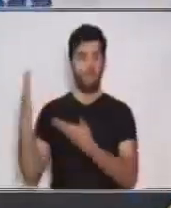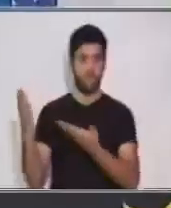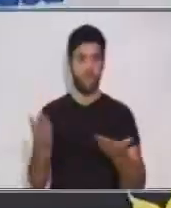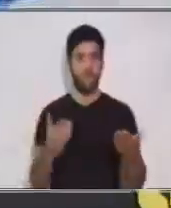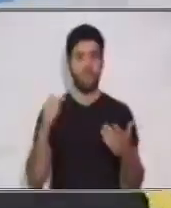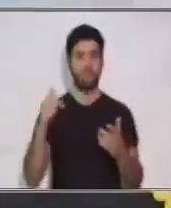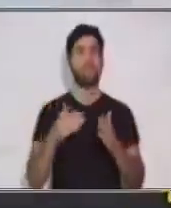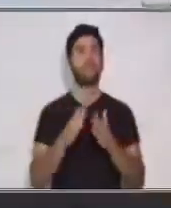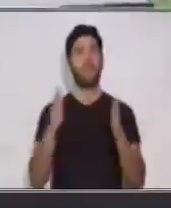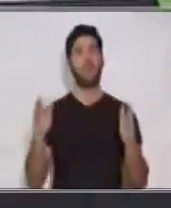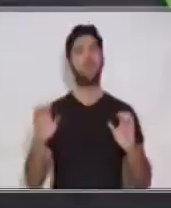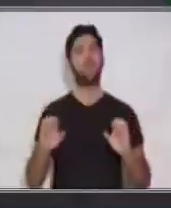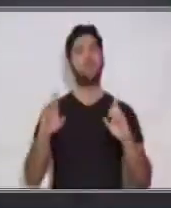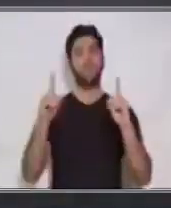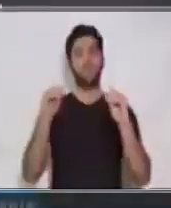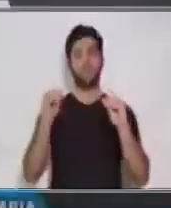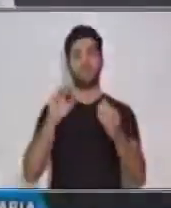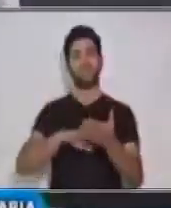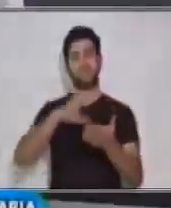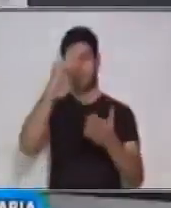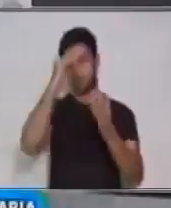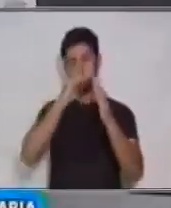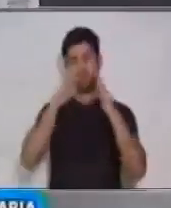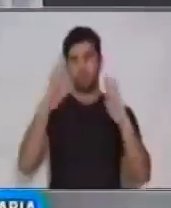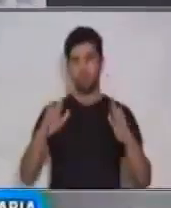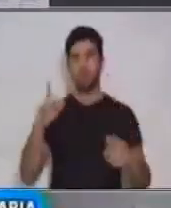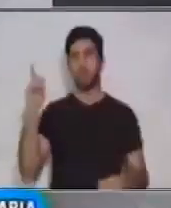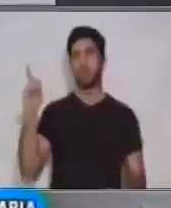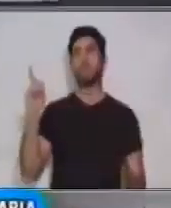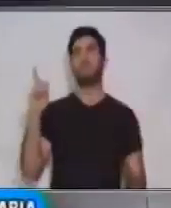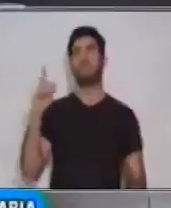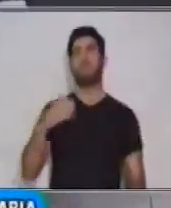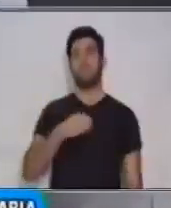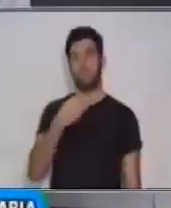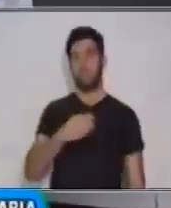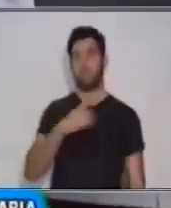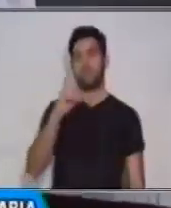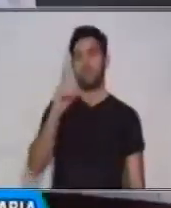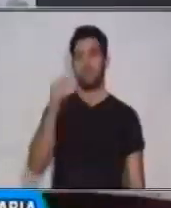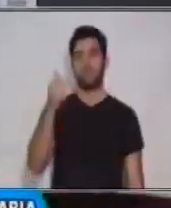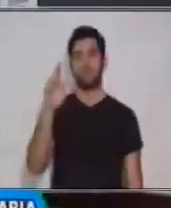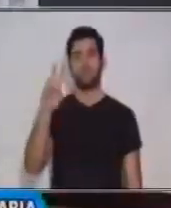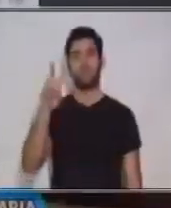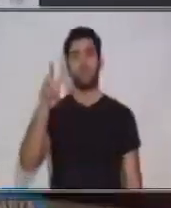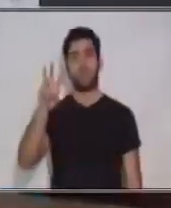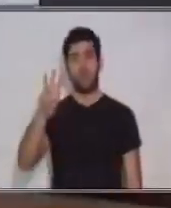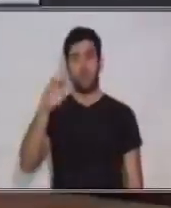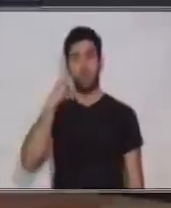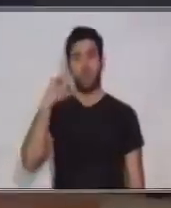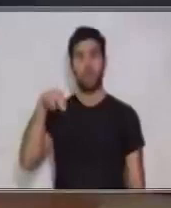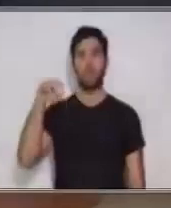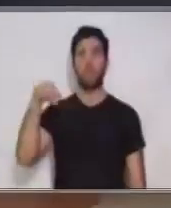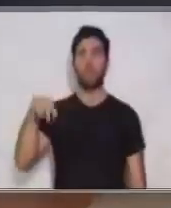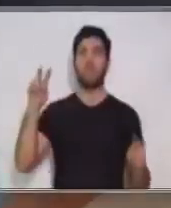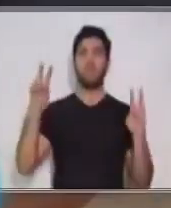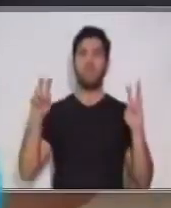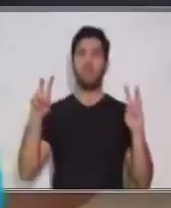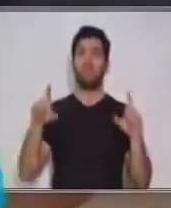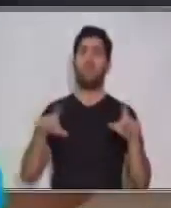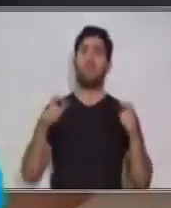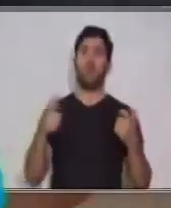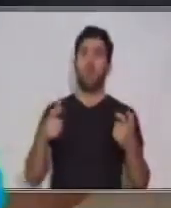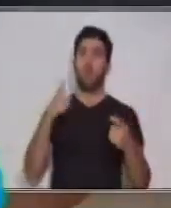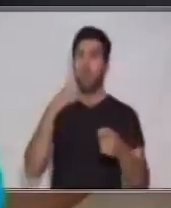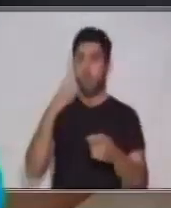Bienvenido a este espacio educativo, Aprende en Casa. Soy Darwin Moreno y en esta oportunidad desarrollaré el tema de representación